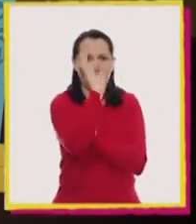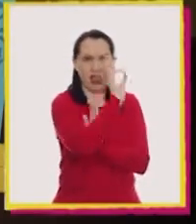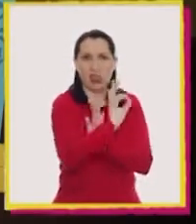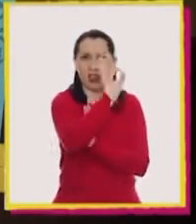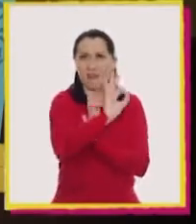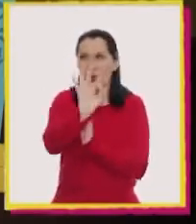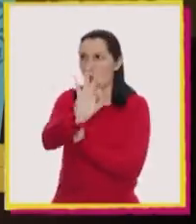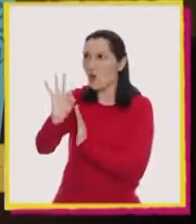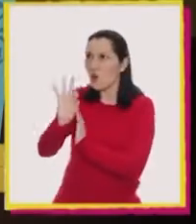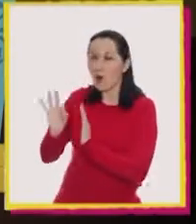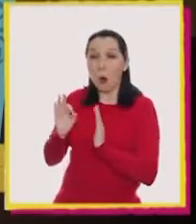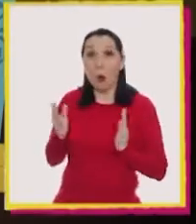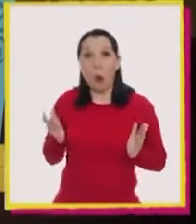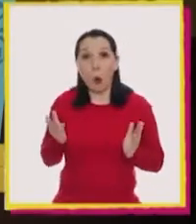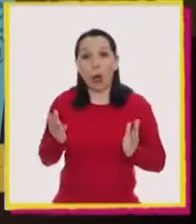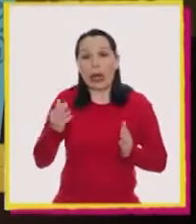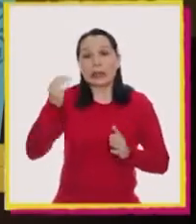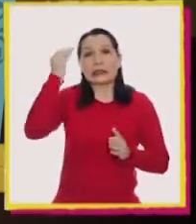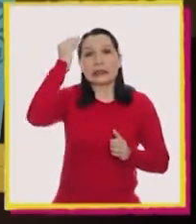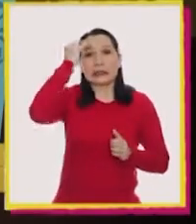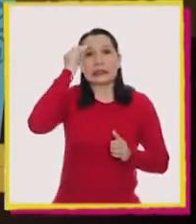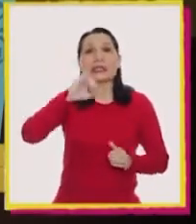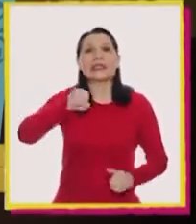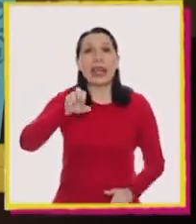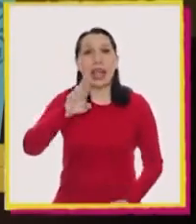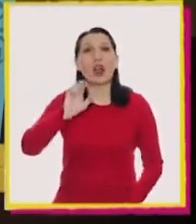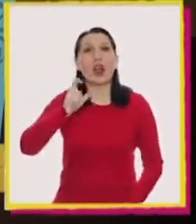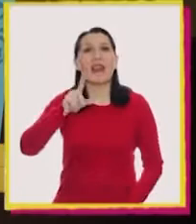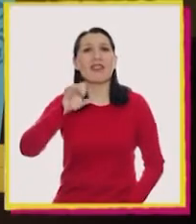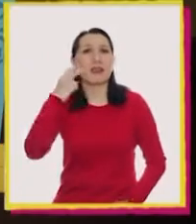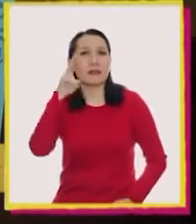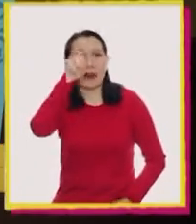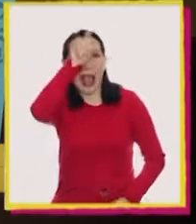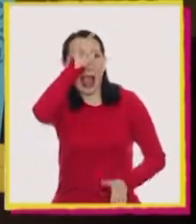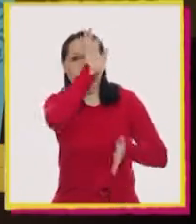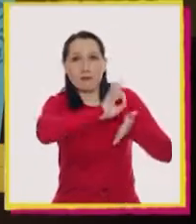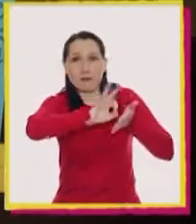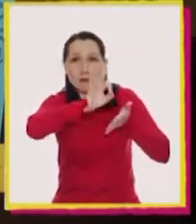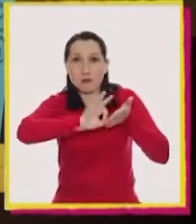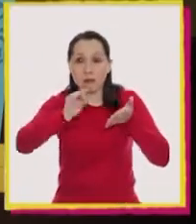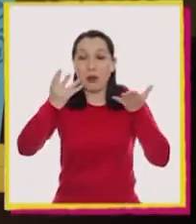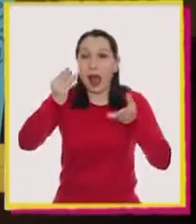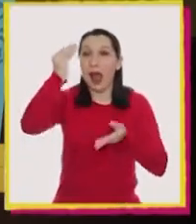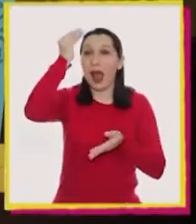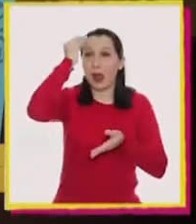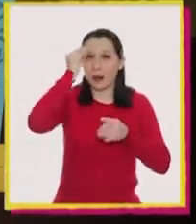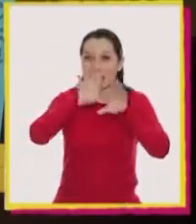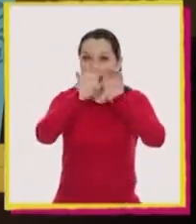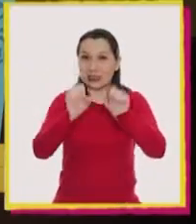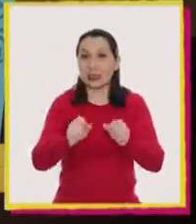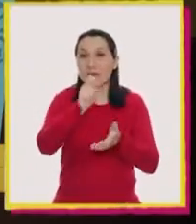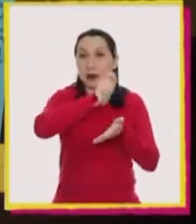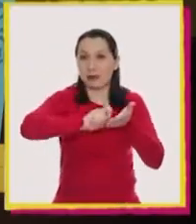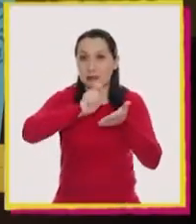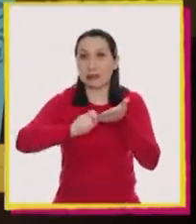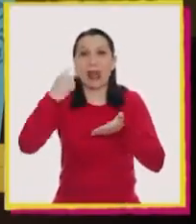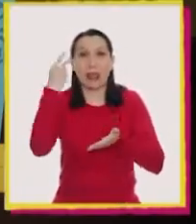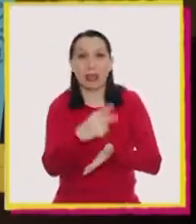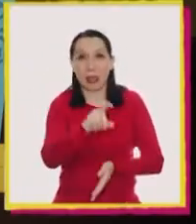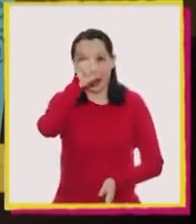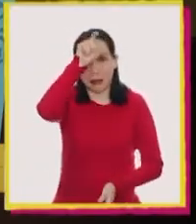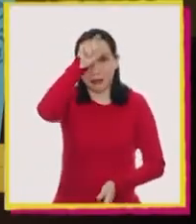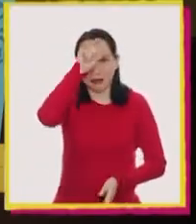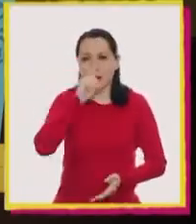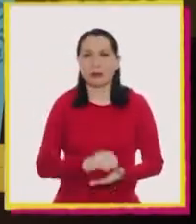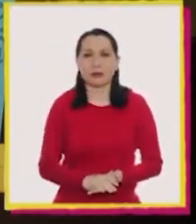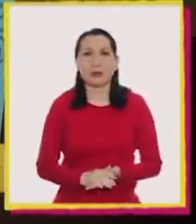de dibujos. ¡Bah! ¡De jeroglíficos! Recuerden que así se llama el sistema de escritura de los